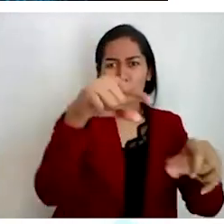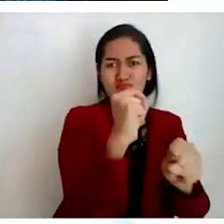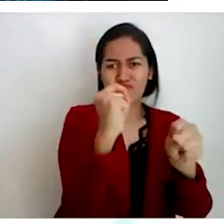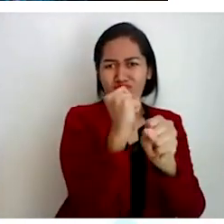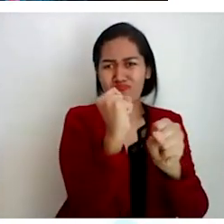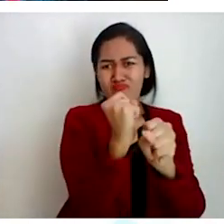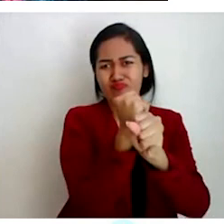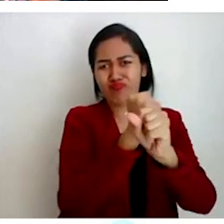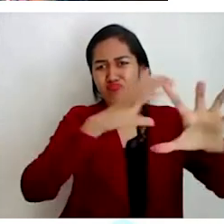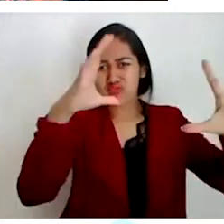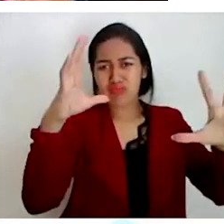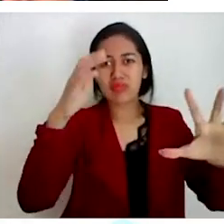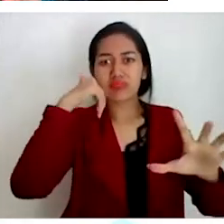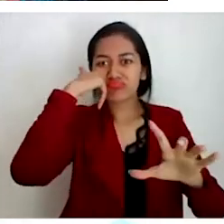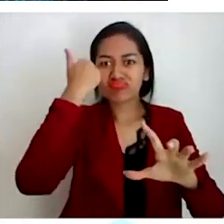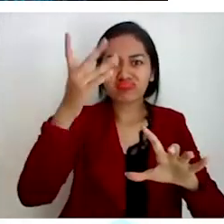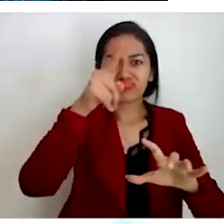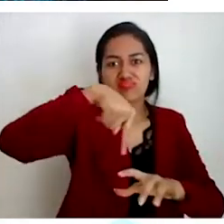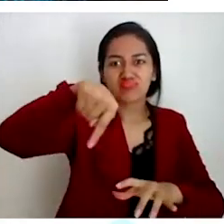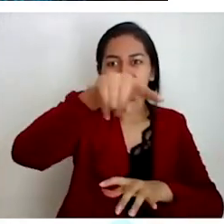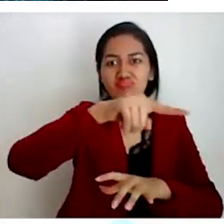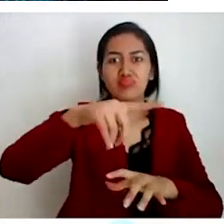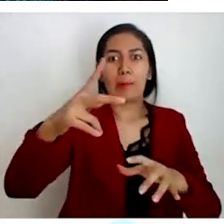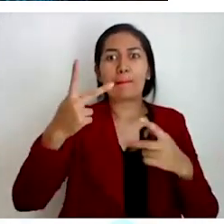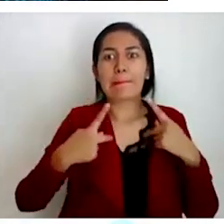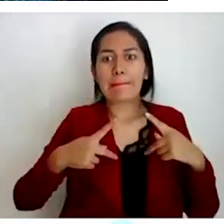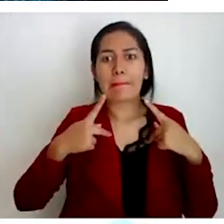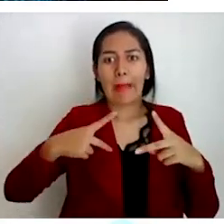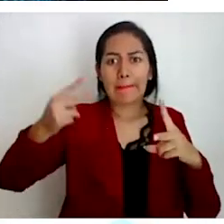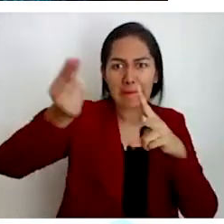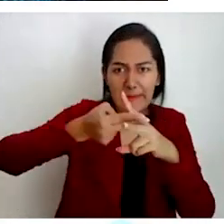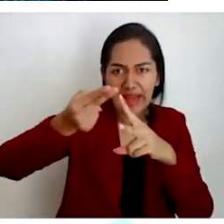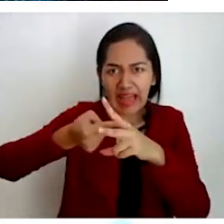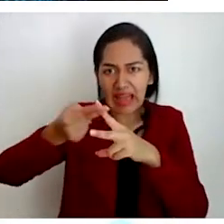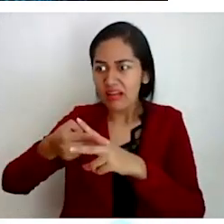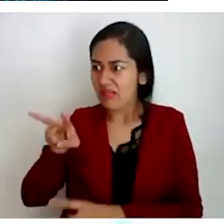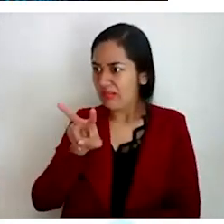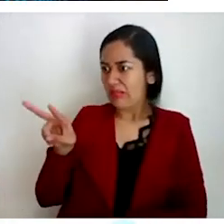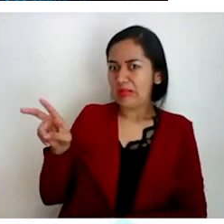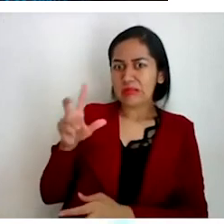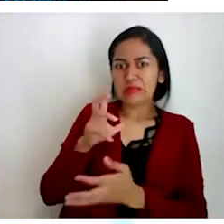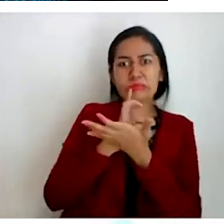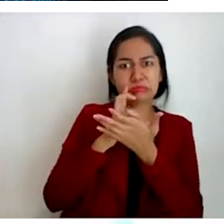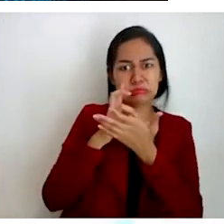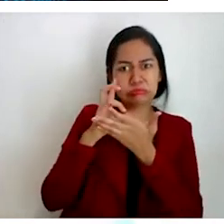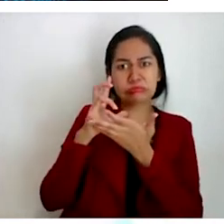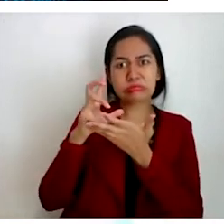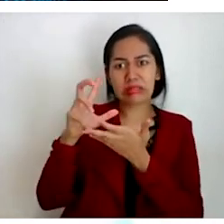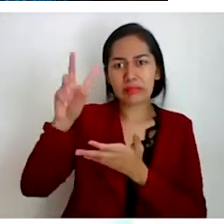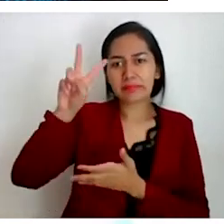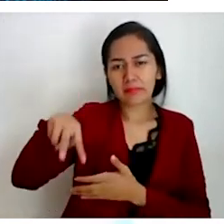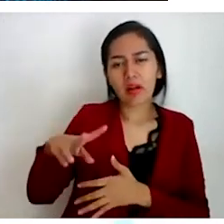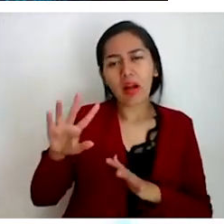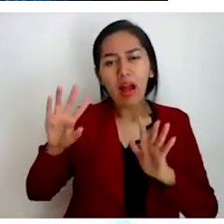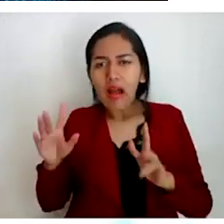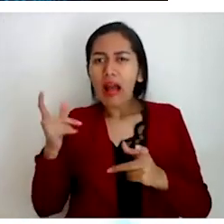Ya es una exageración. Pero mira, ahí lo importante es pasarse bien el rato, ¿no?